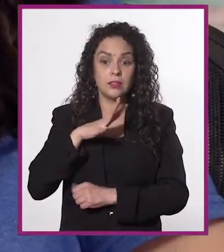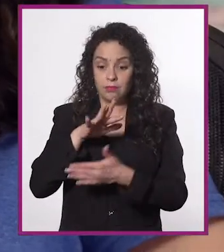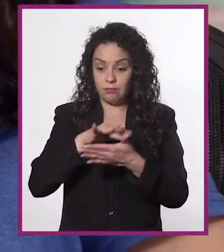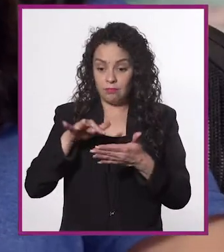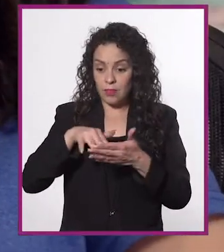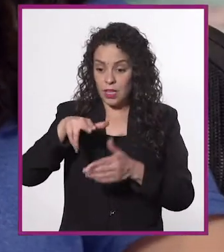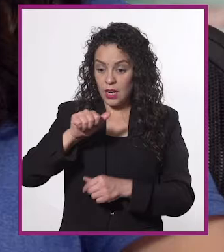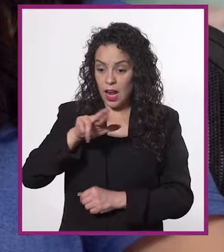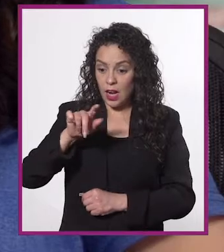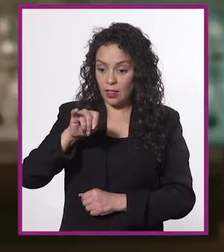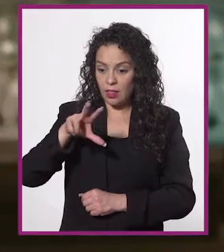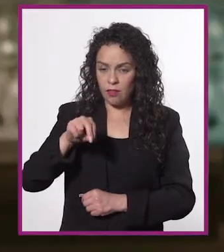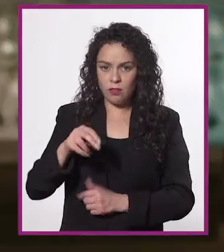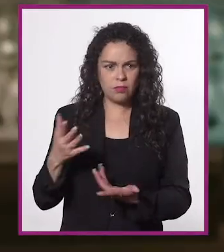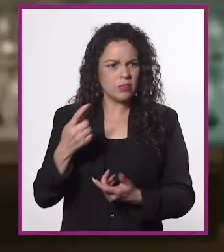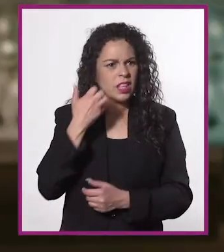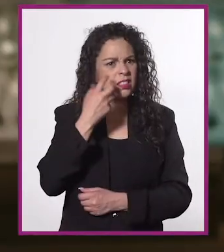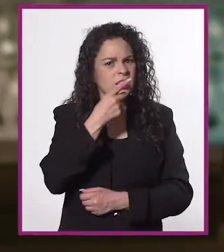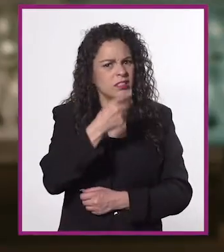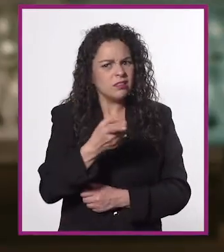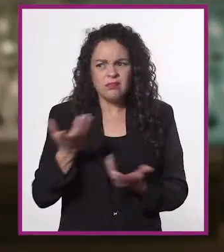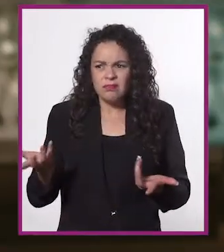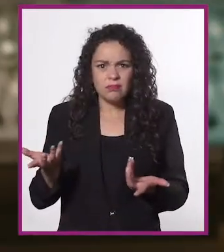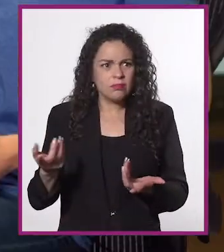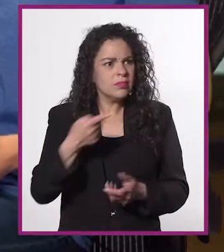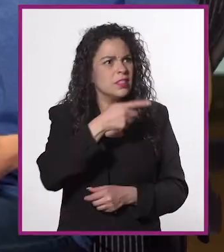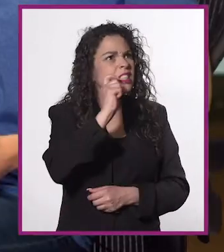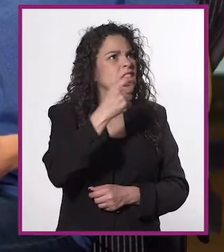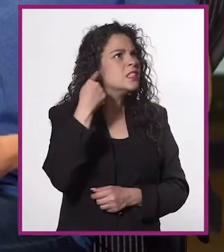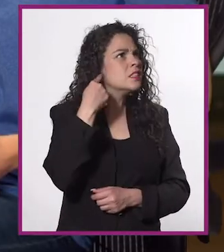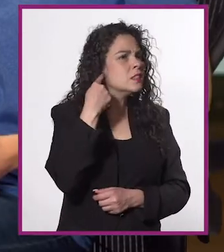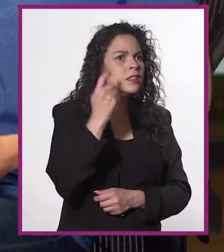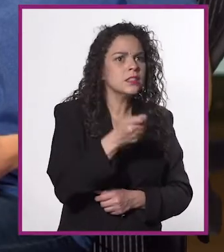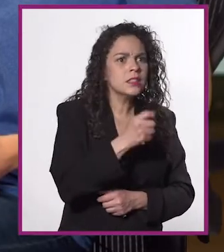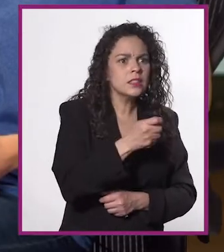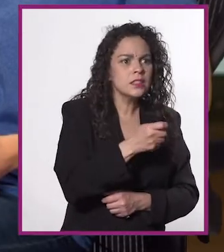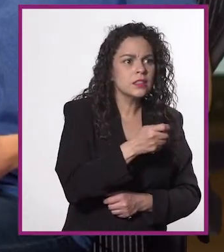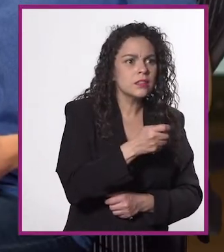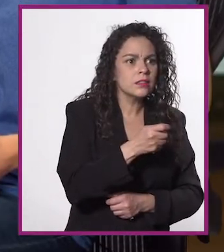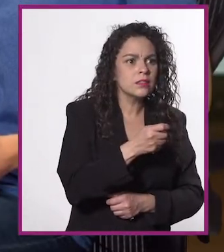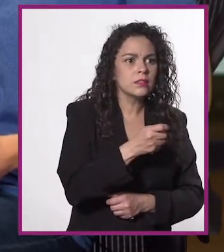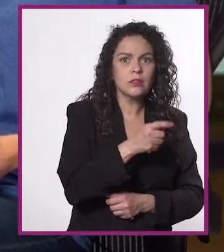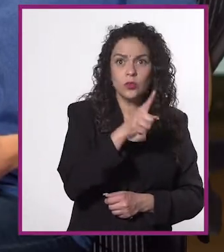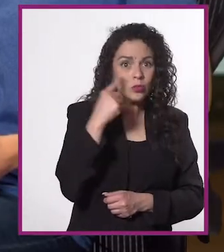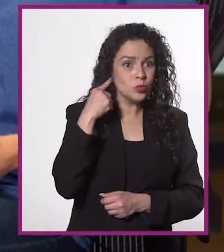tiene elementos narrativos. ¿A qué te refieres? Ay, ¿qué fue eso?